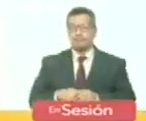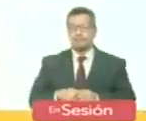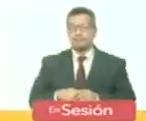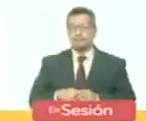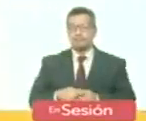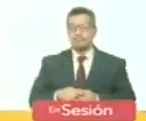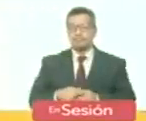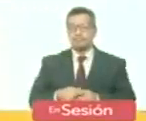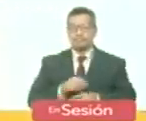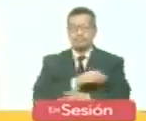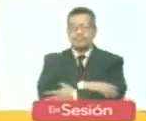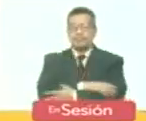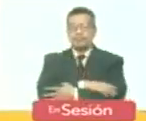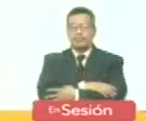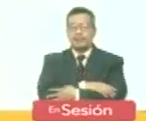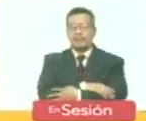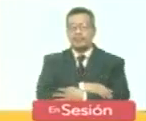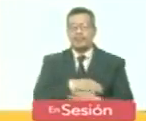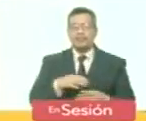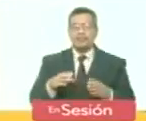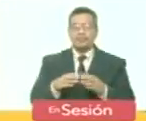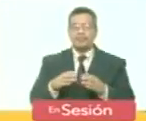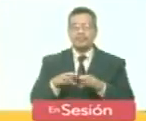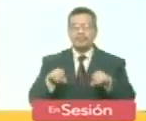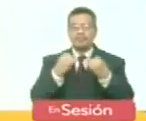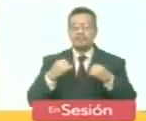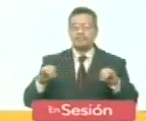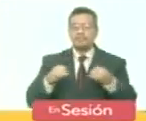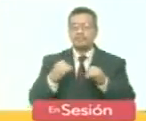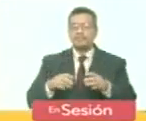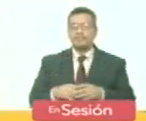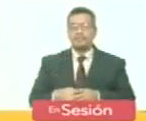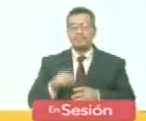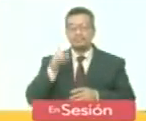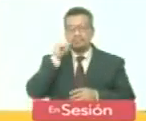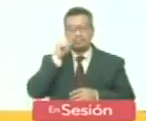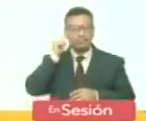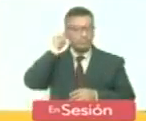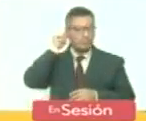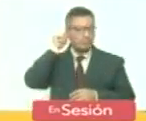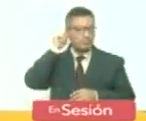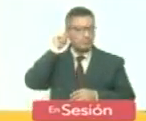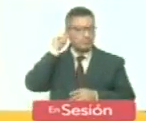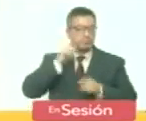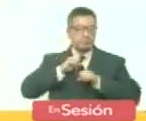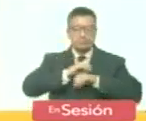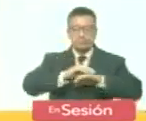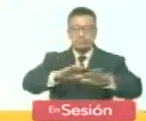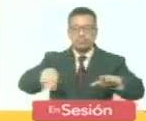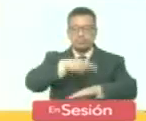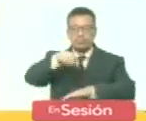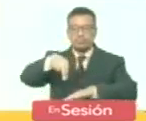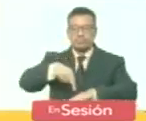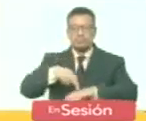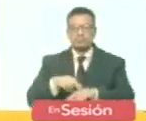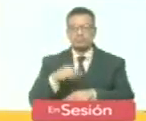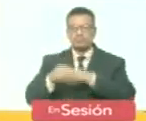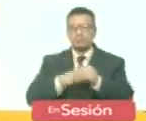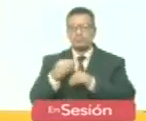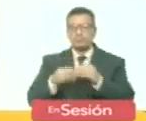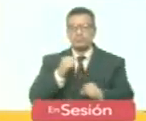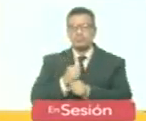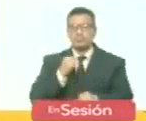Un abrazo de cumpleaños. Nuestra salutación a cada una de las mujeres y hombres que están desplegados por el territorio nacional, cumpliendo